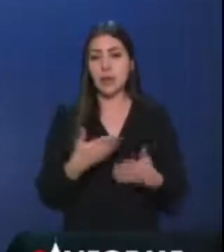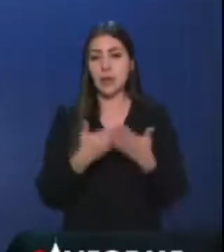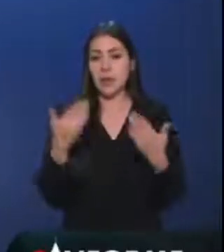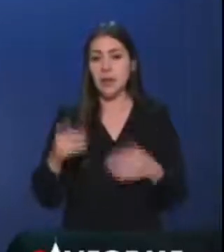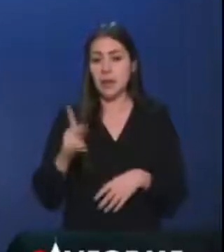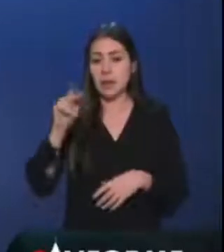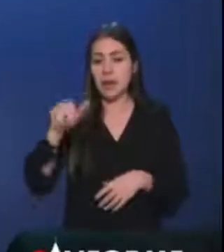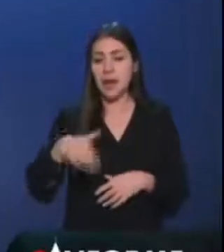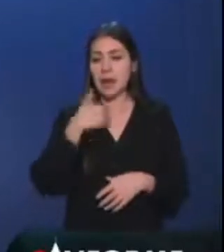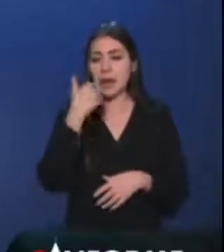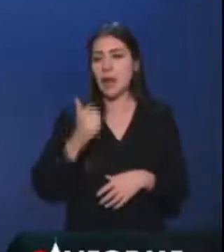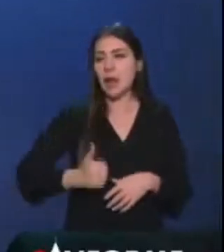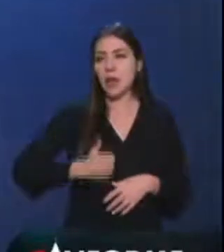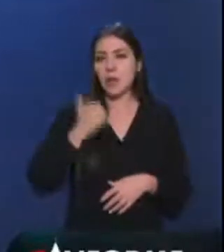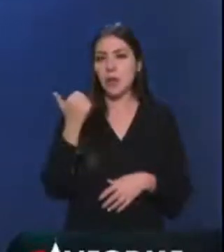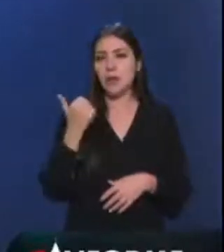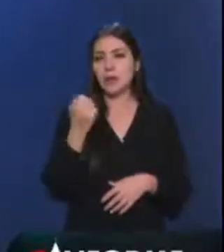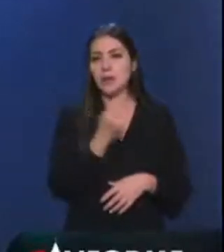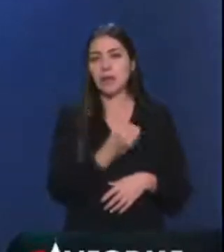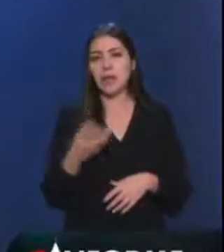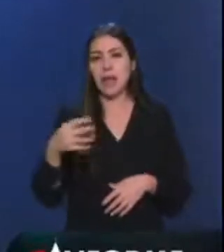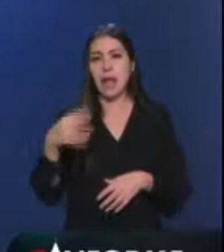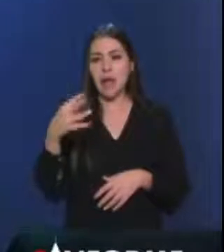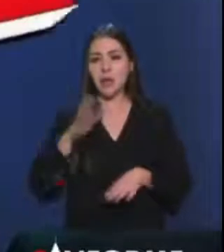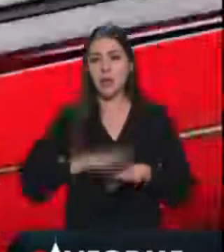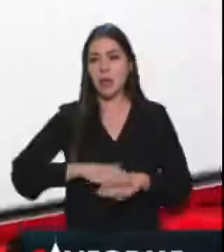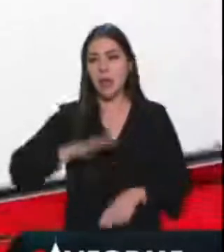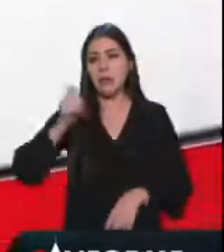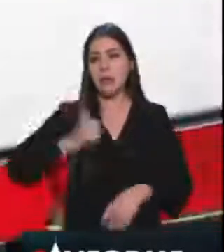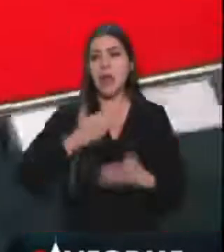hidroeléctricas que hasta hoy han sido subutilizadas.